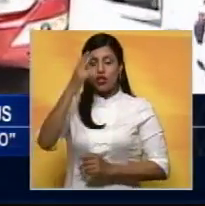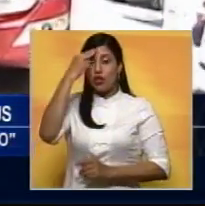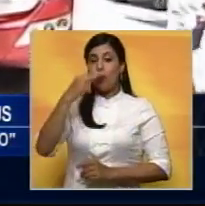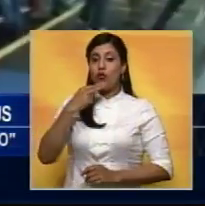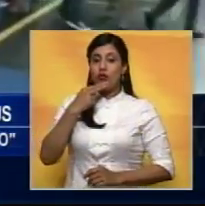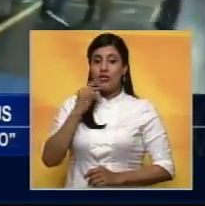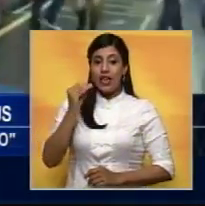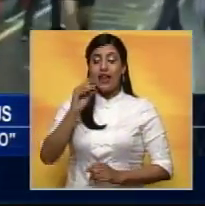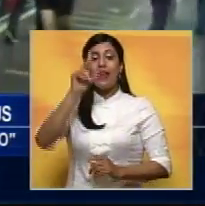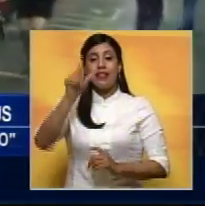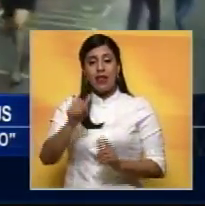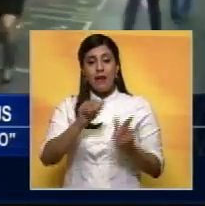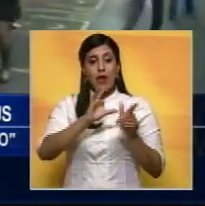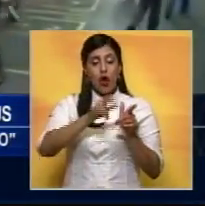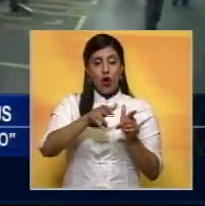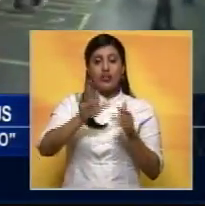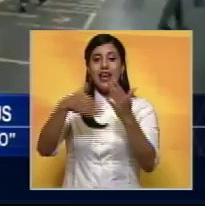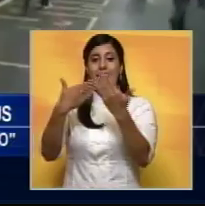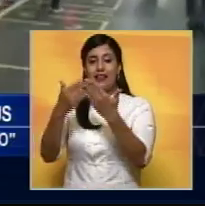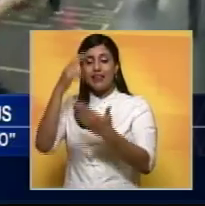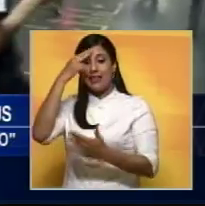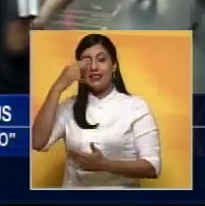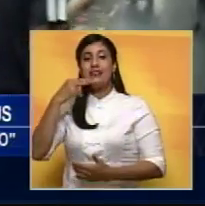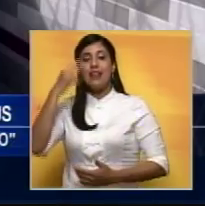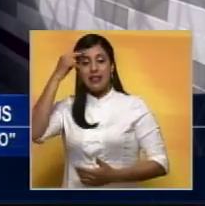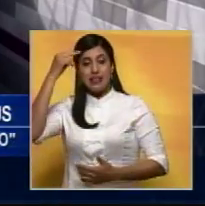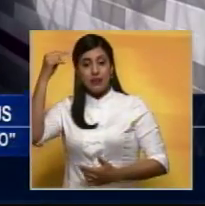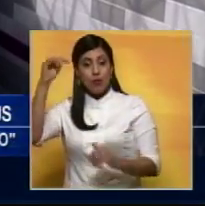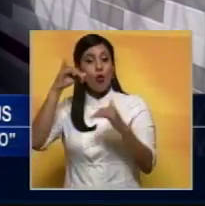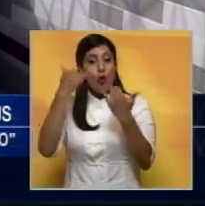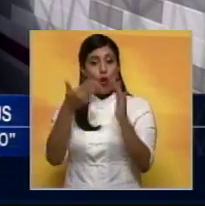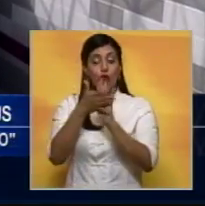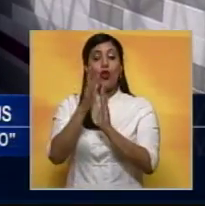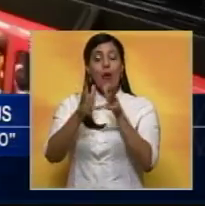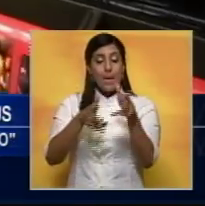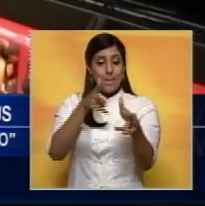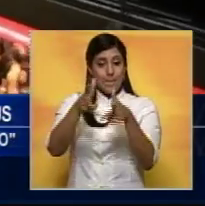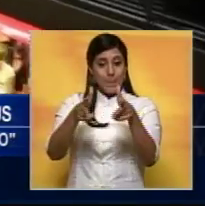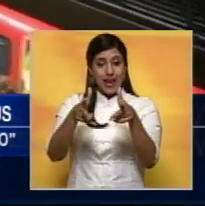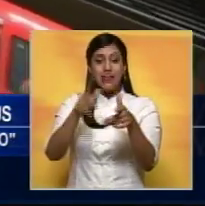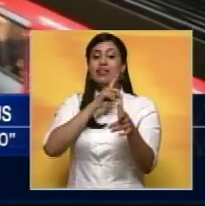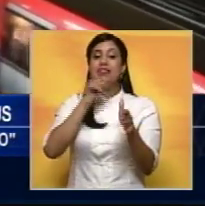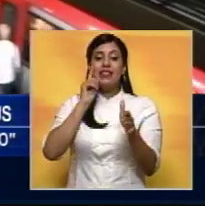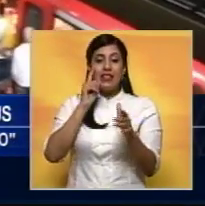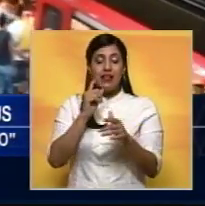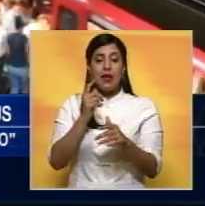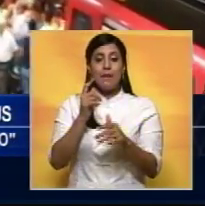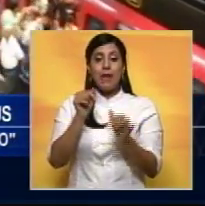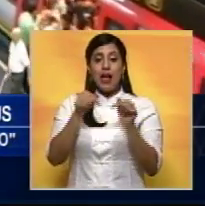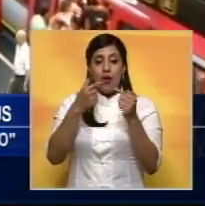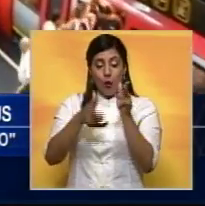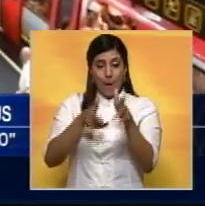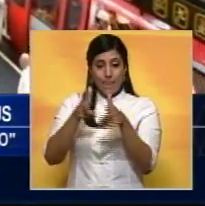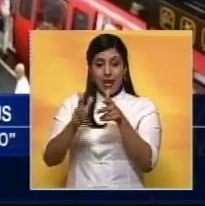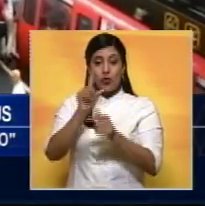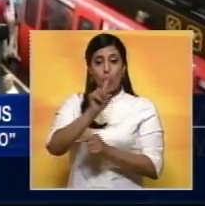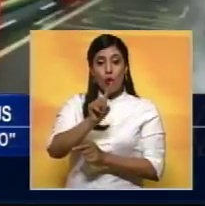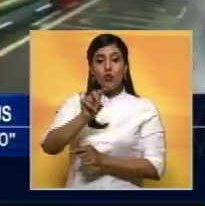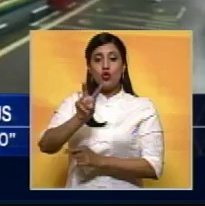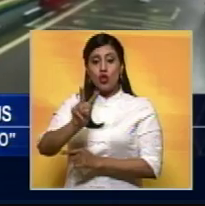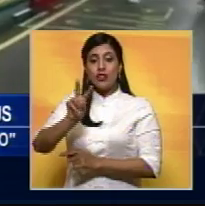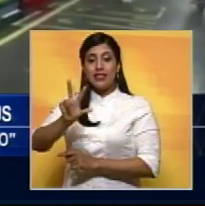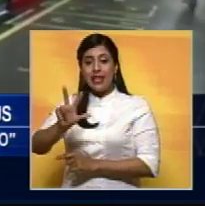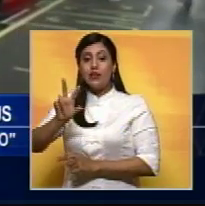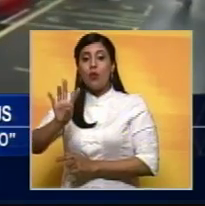Teques y la ruta Coche, San Antonio. El Metro confirmó que el sistema subterráneo que comprende las estaciones 1,